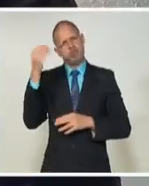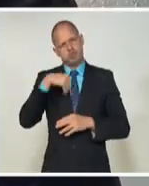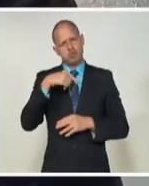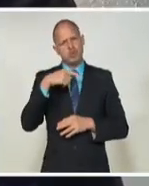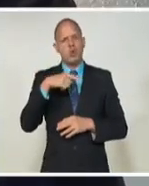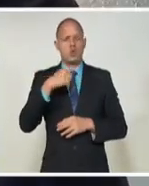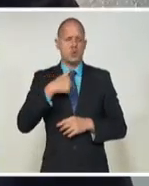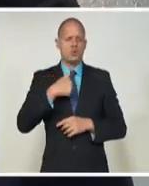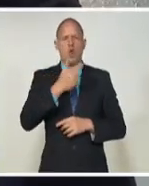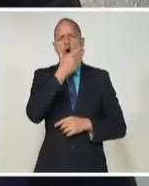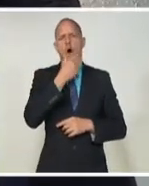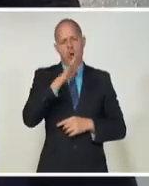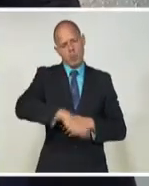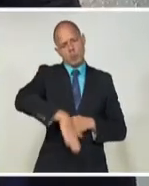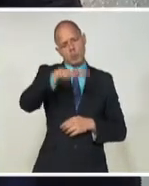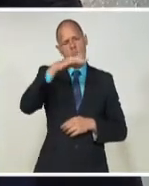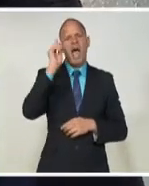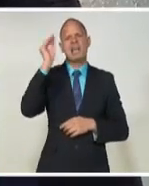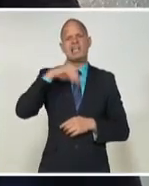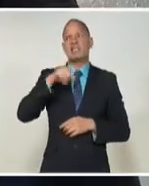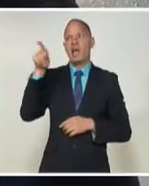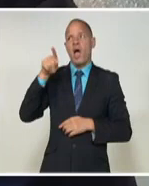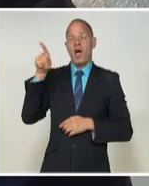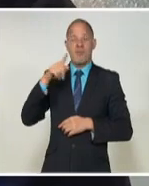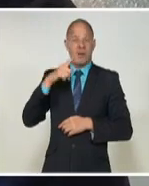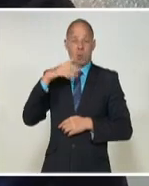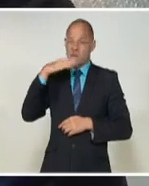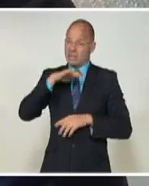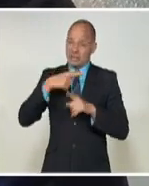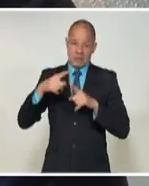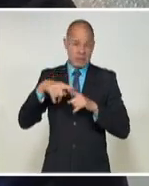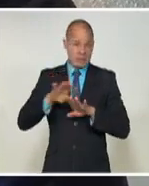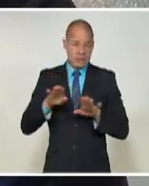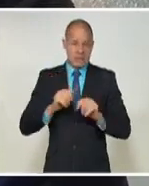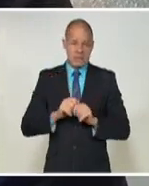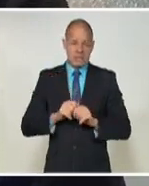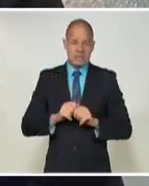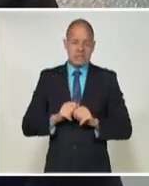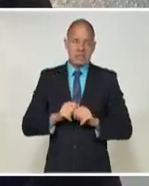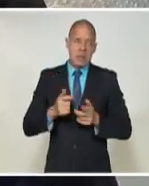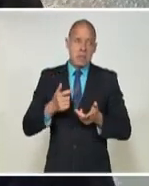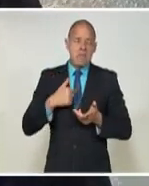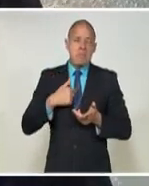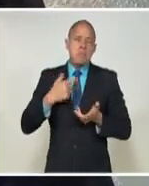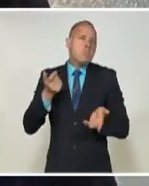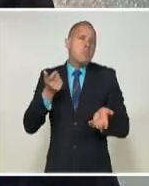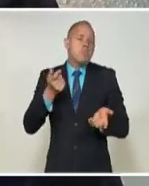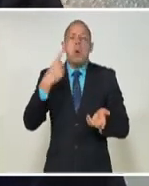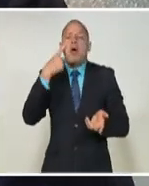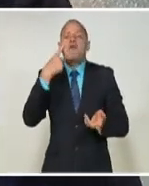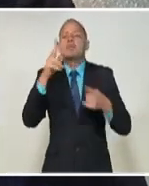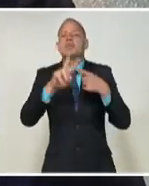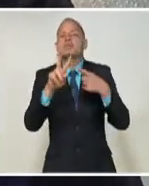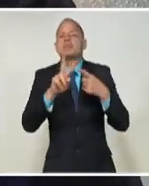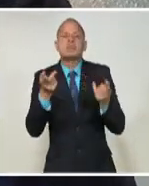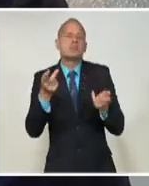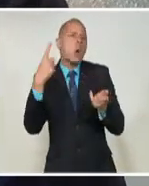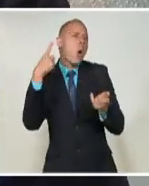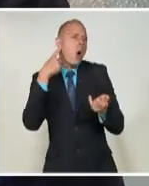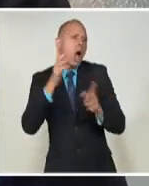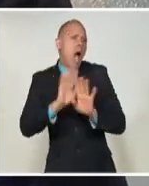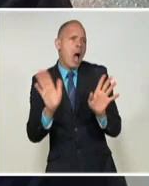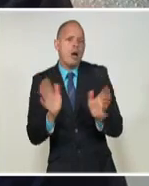Cuba. Pero no tenía una real claridad de quién era el enemigo y dónde estaba